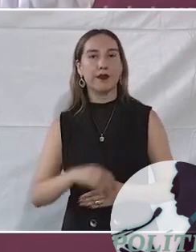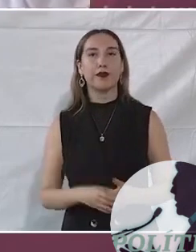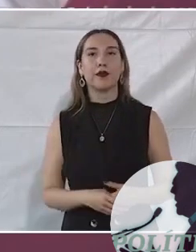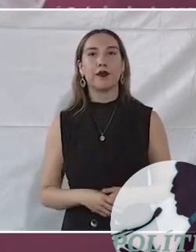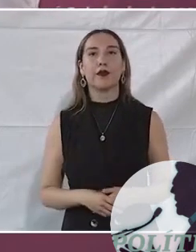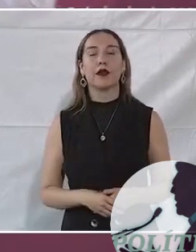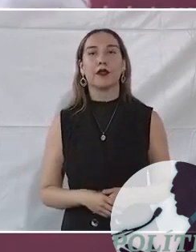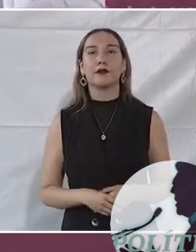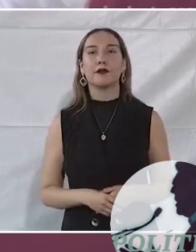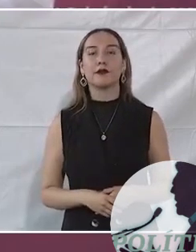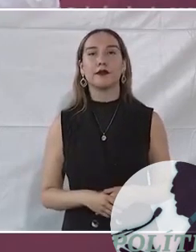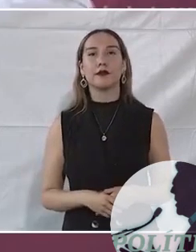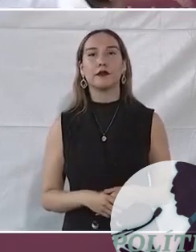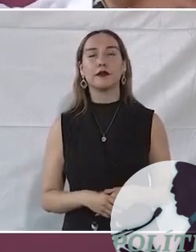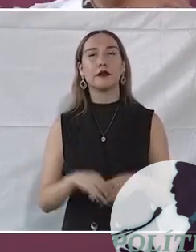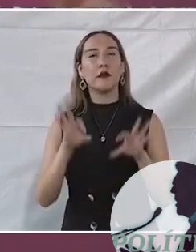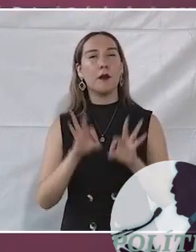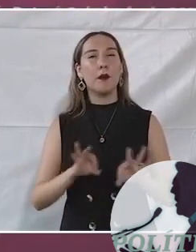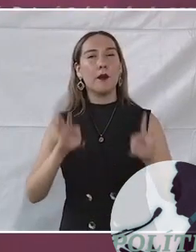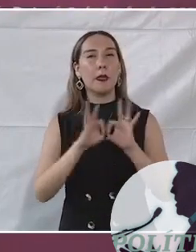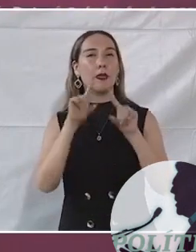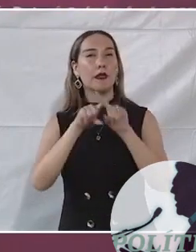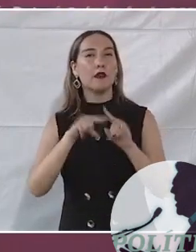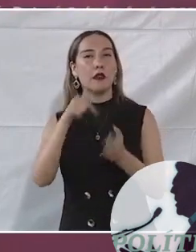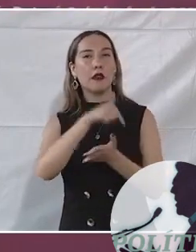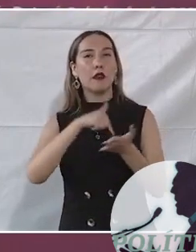por esta red de sucursales del Banco del Bienestar